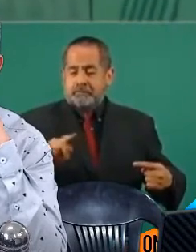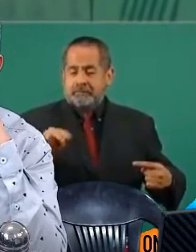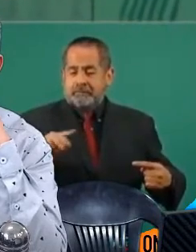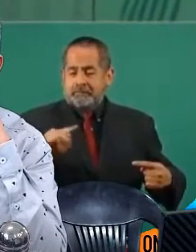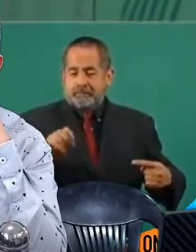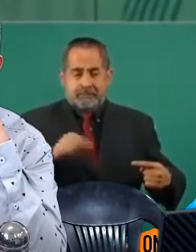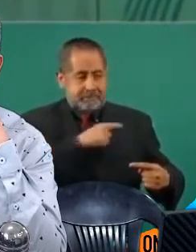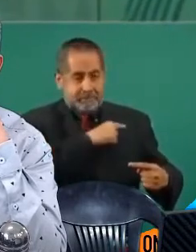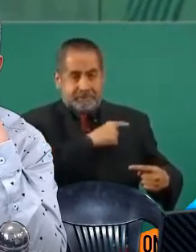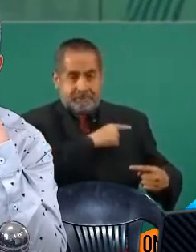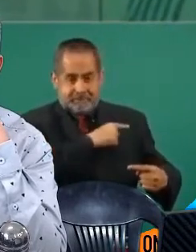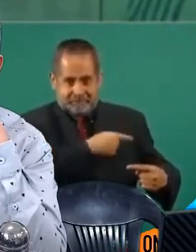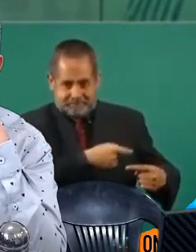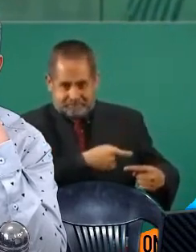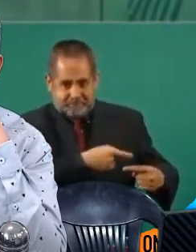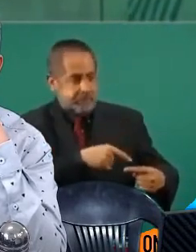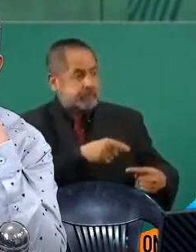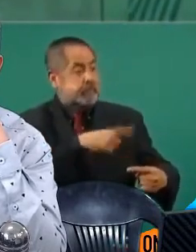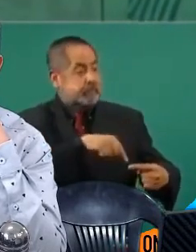voten